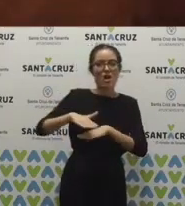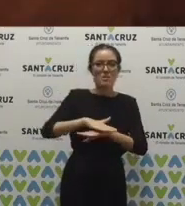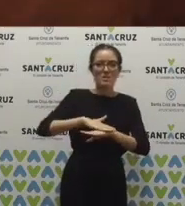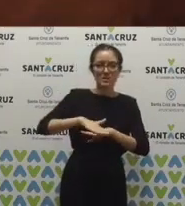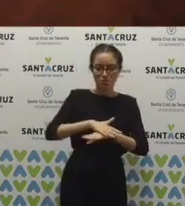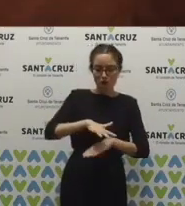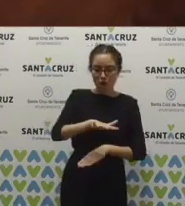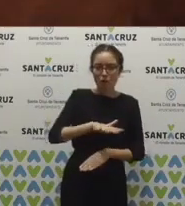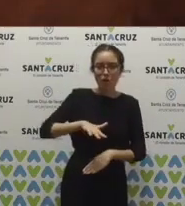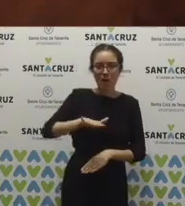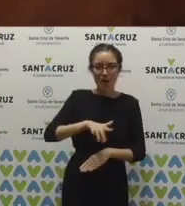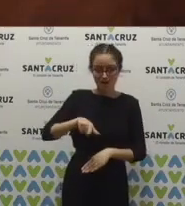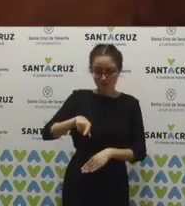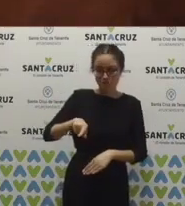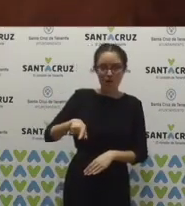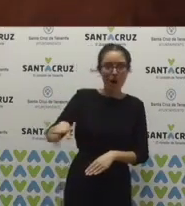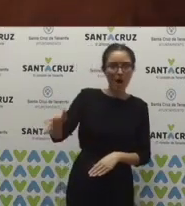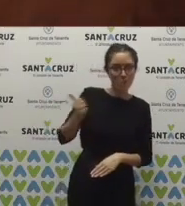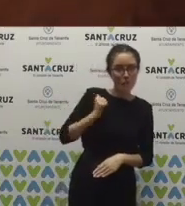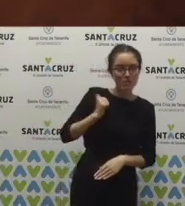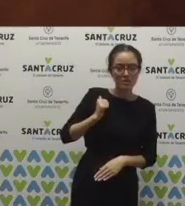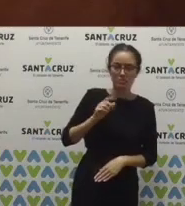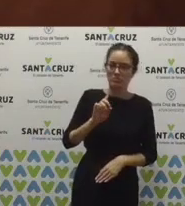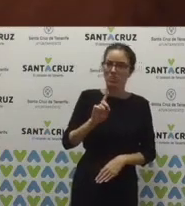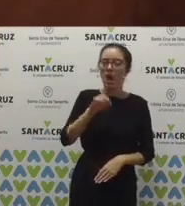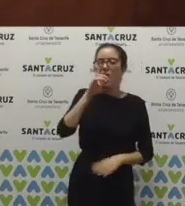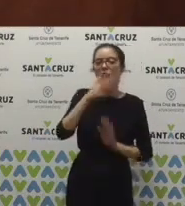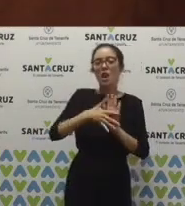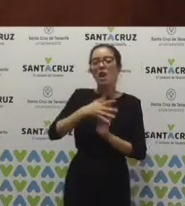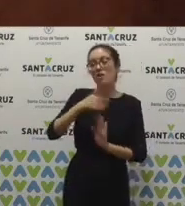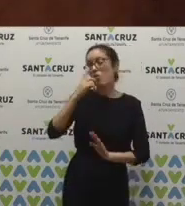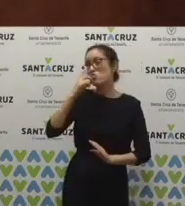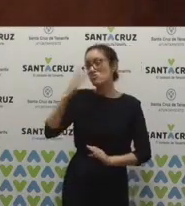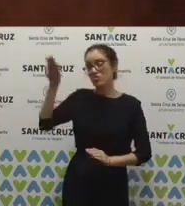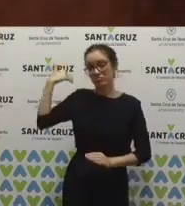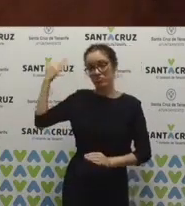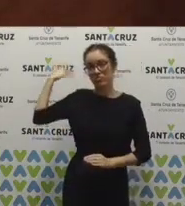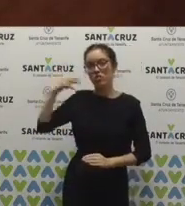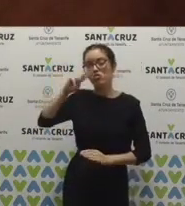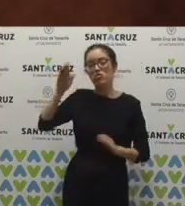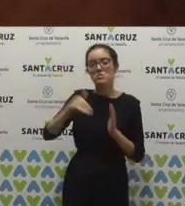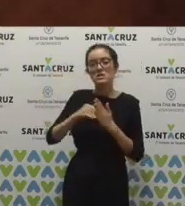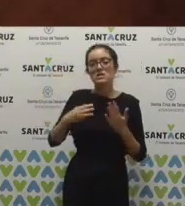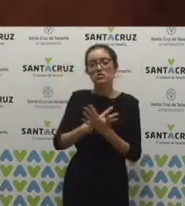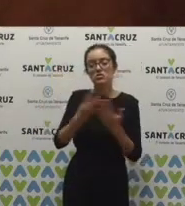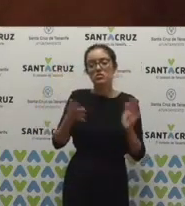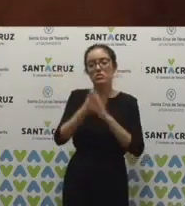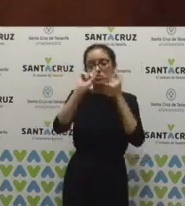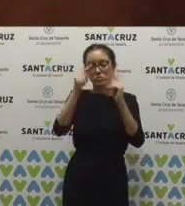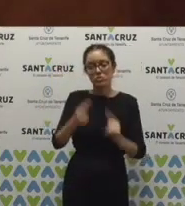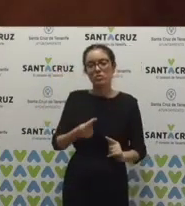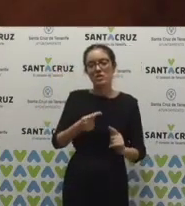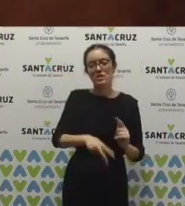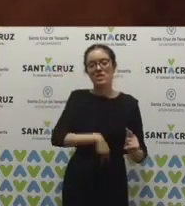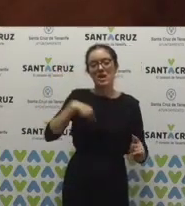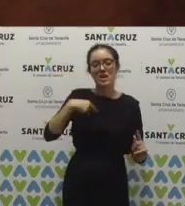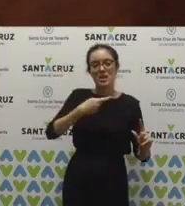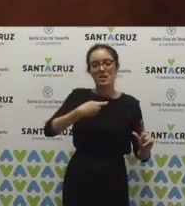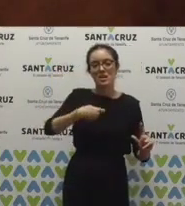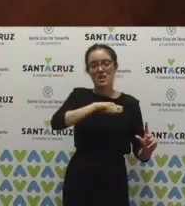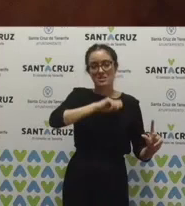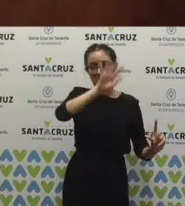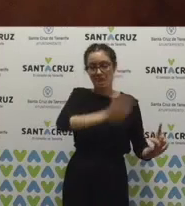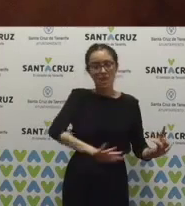ha sido incapaz junio del 18 ha sido incapaz de aprobar unos presupuestos generales del estado ha estado más pendiente